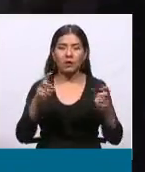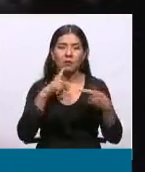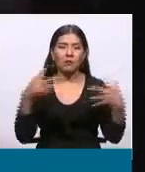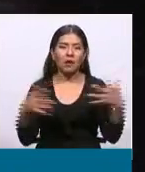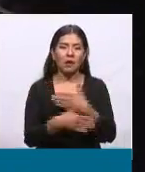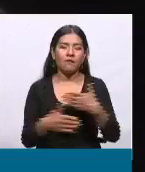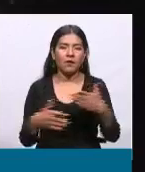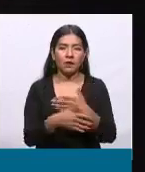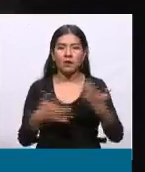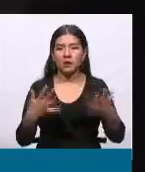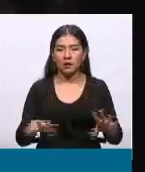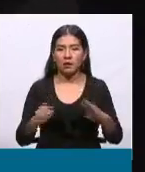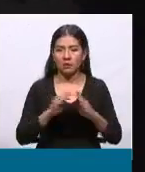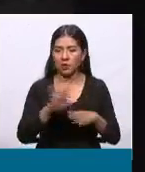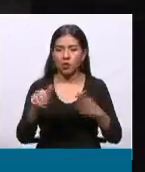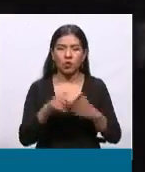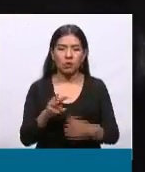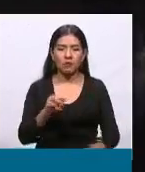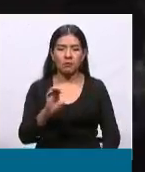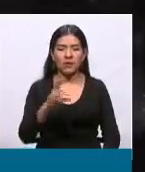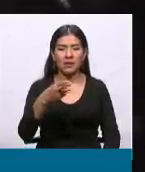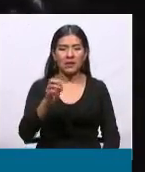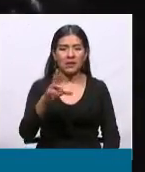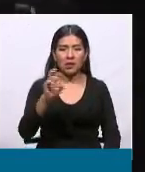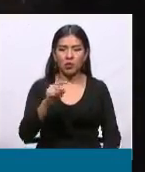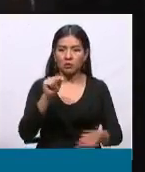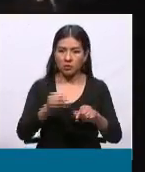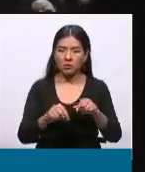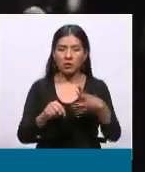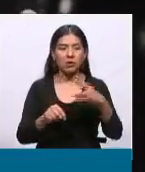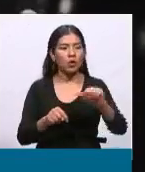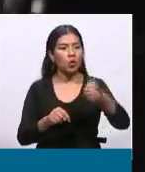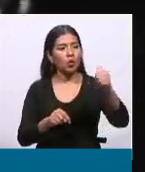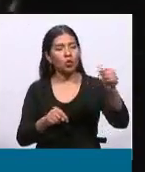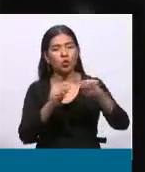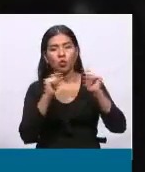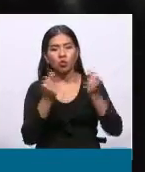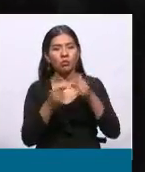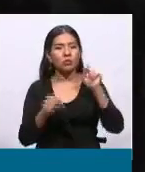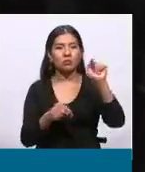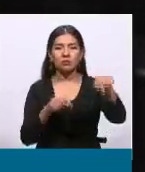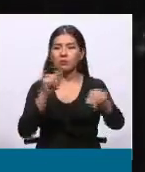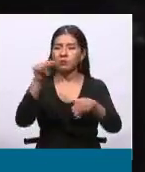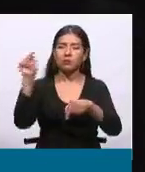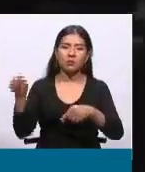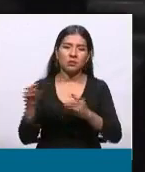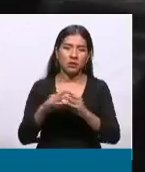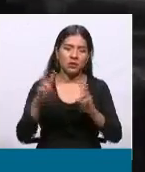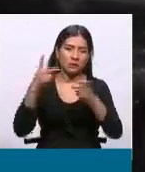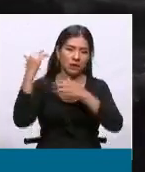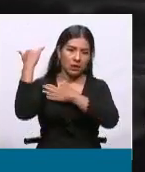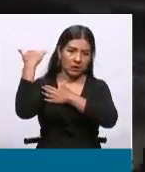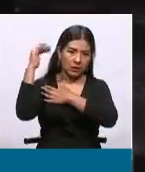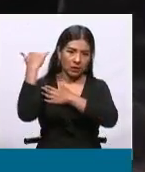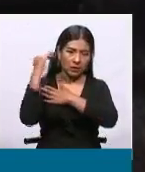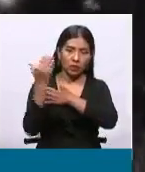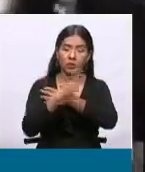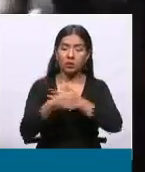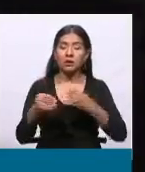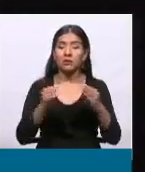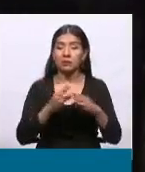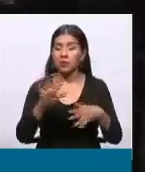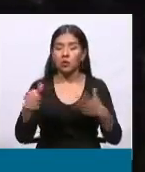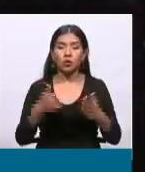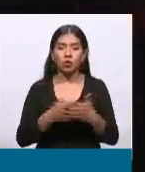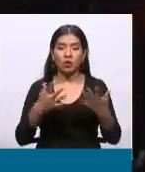es los Mecheros, por este lado continúa estos grupos de la Unión Juvenil Comunista, quienes